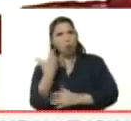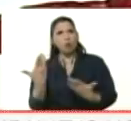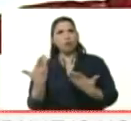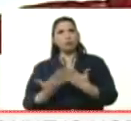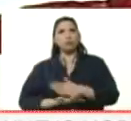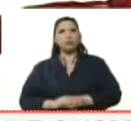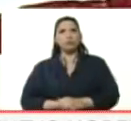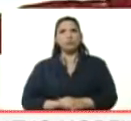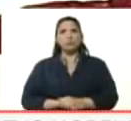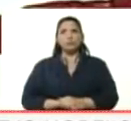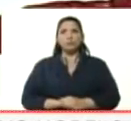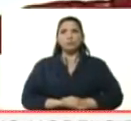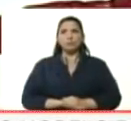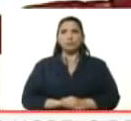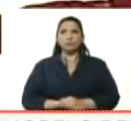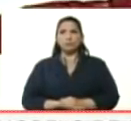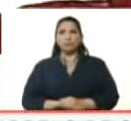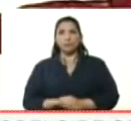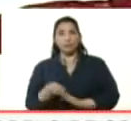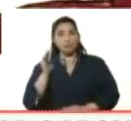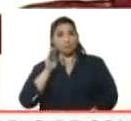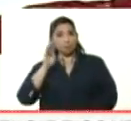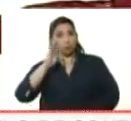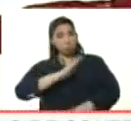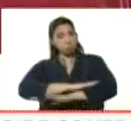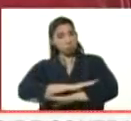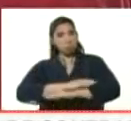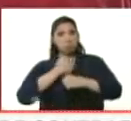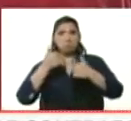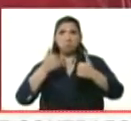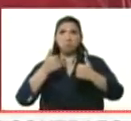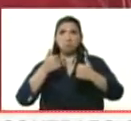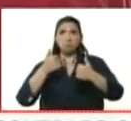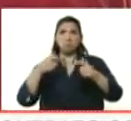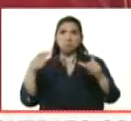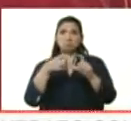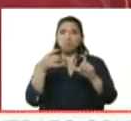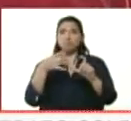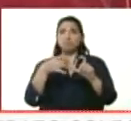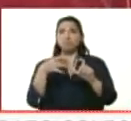la sonrisa del futuro, sacando su carnet,